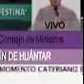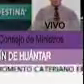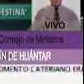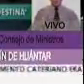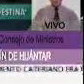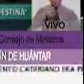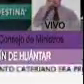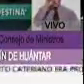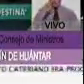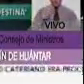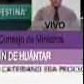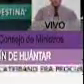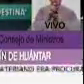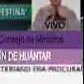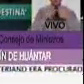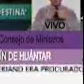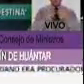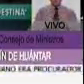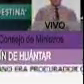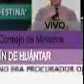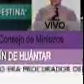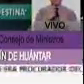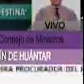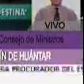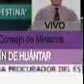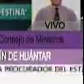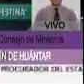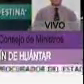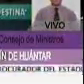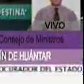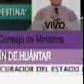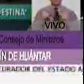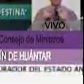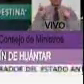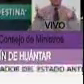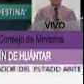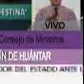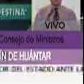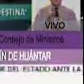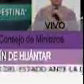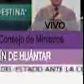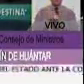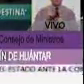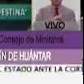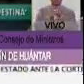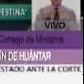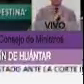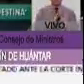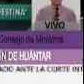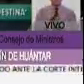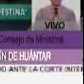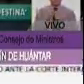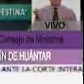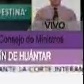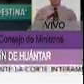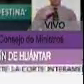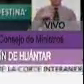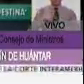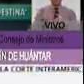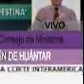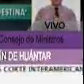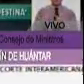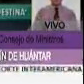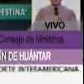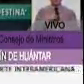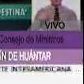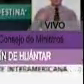peruano. Lo segundo es que la Corte Interamericana no procesa casos contra el Poder Ejecutivo ni